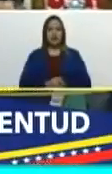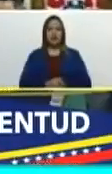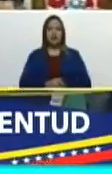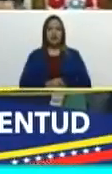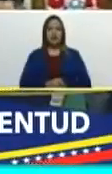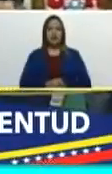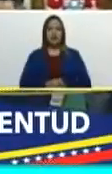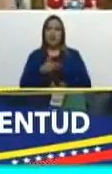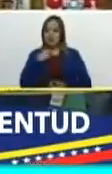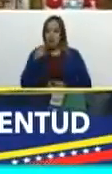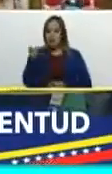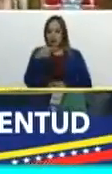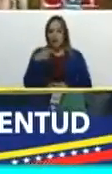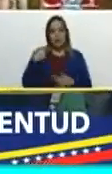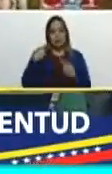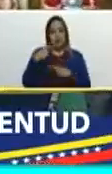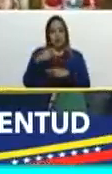¿Le gusta mi TikTok?